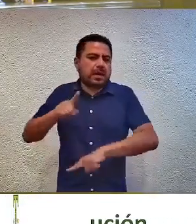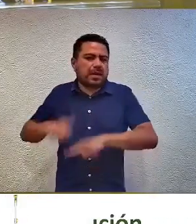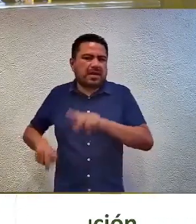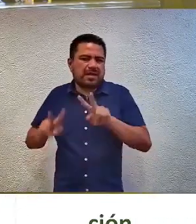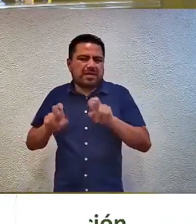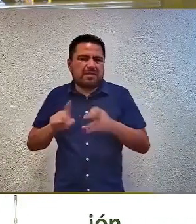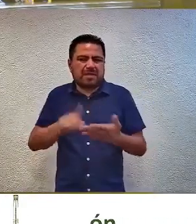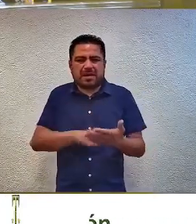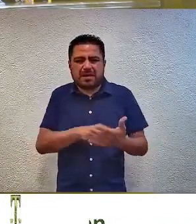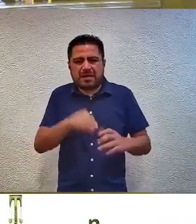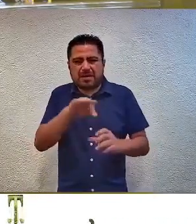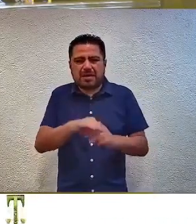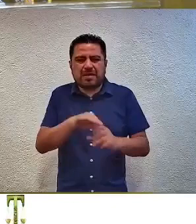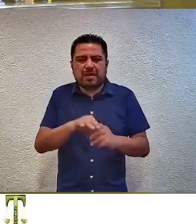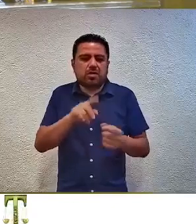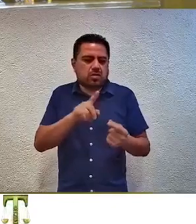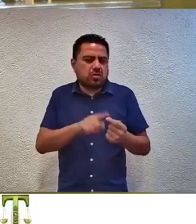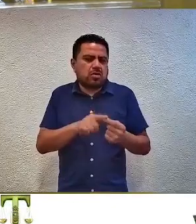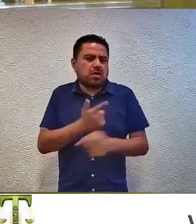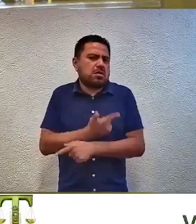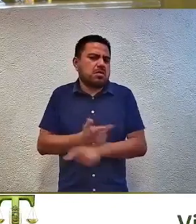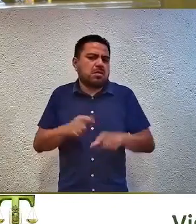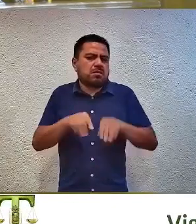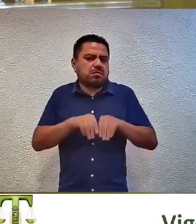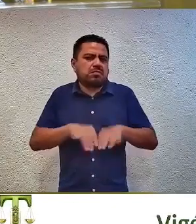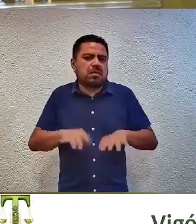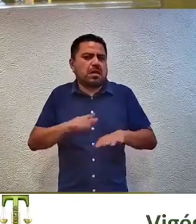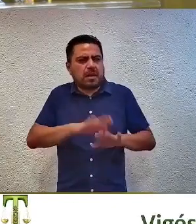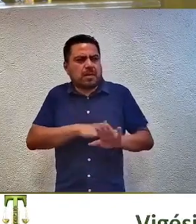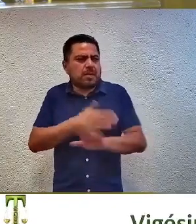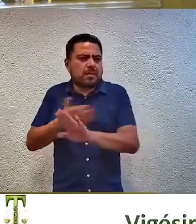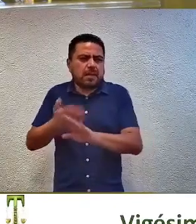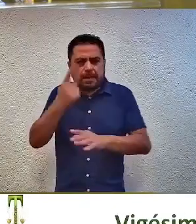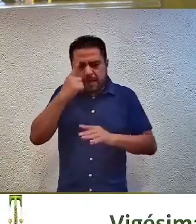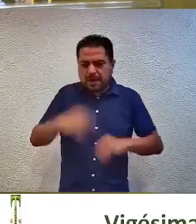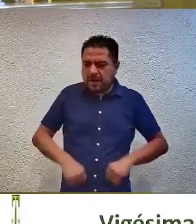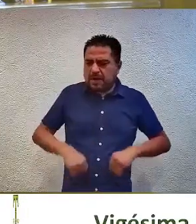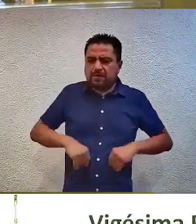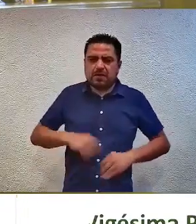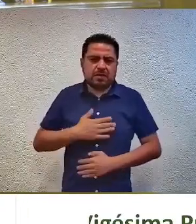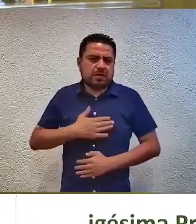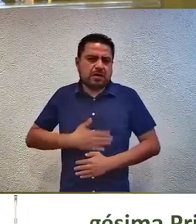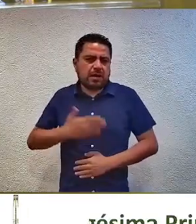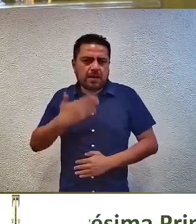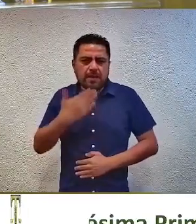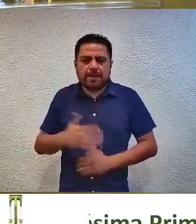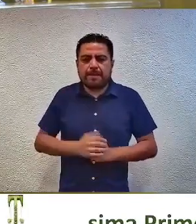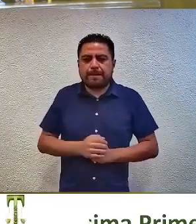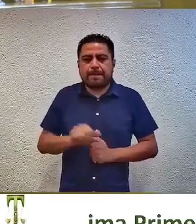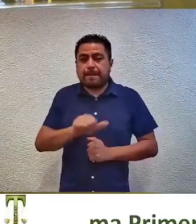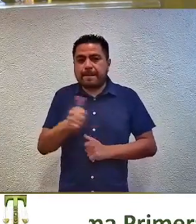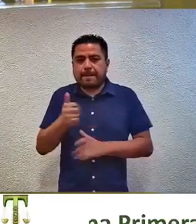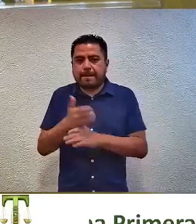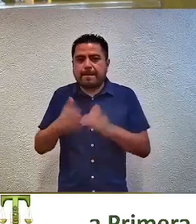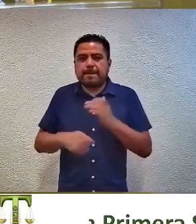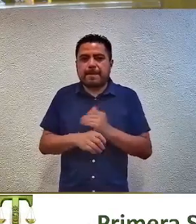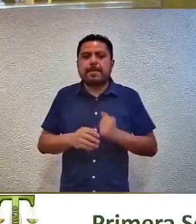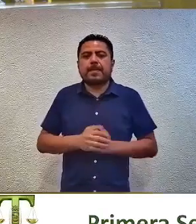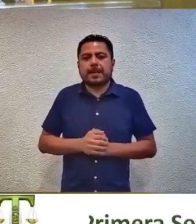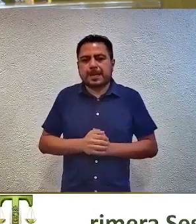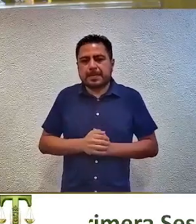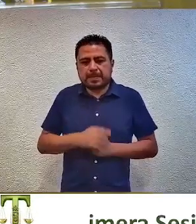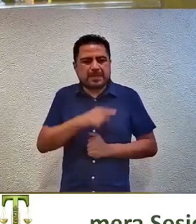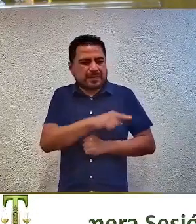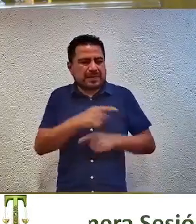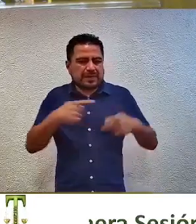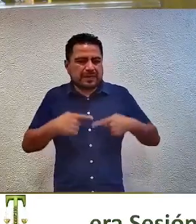electoral, en donde la libre circulación de la crítica es vital para la vida democrática. Por otra parte, sostiene la parte recurrente